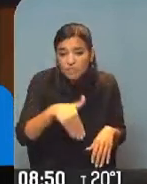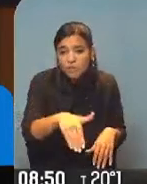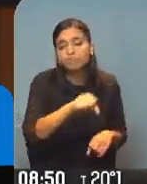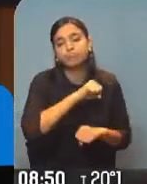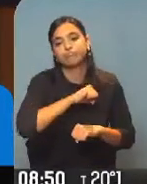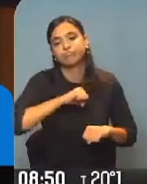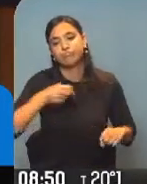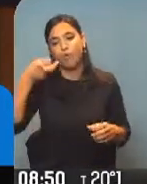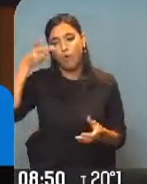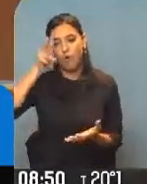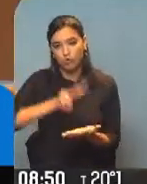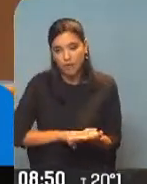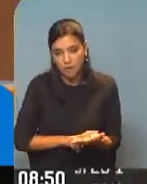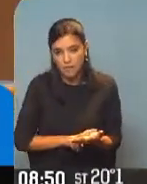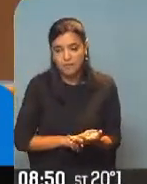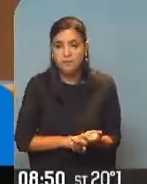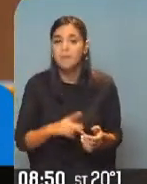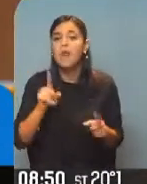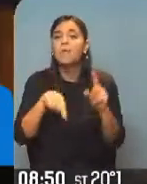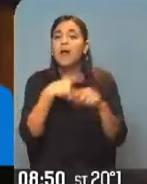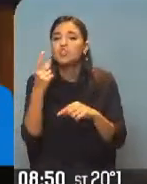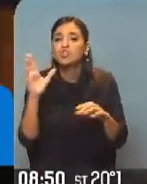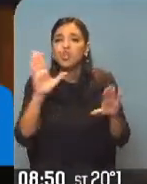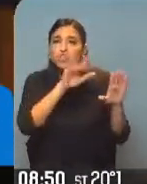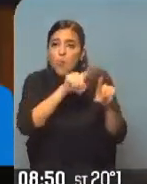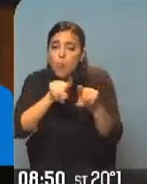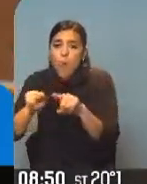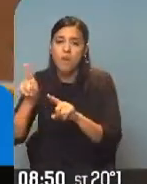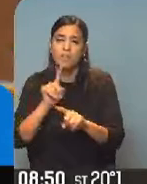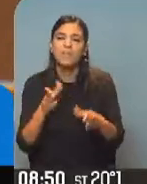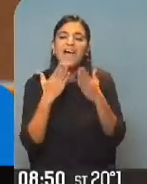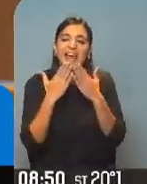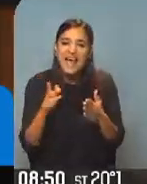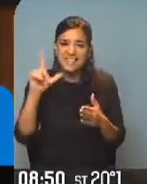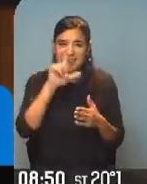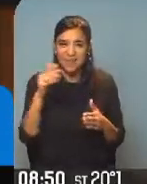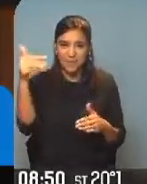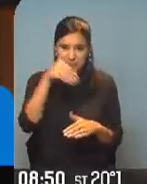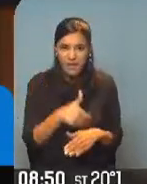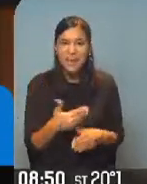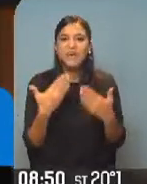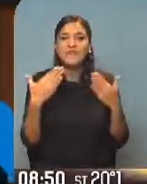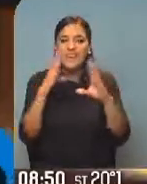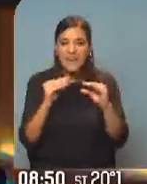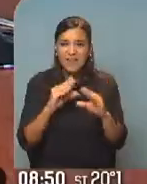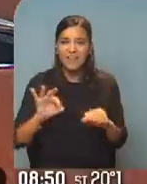no sirve para todos los organismos obviamente licenciada gracias al placer